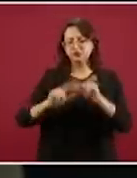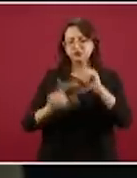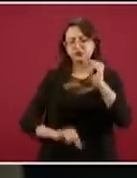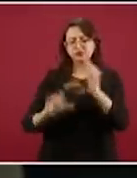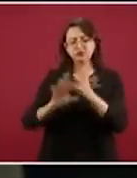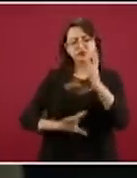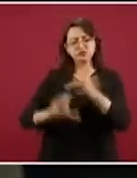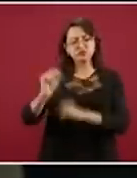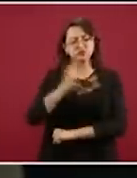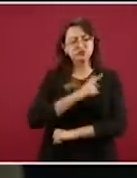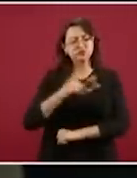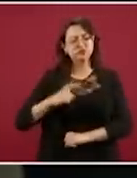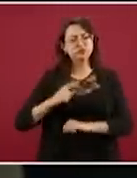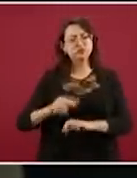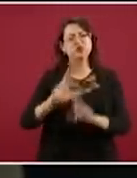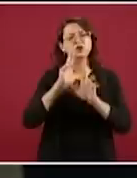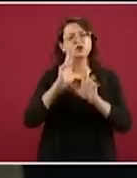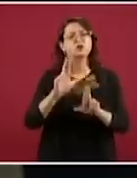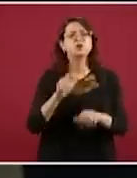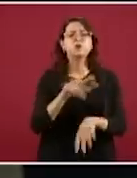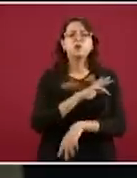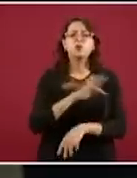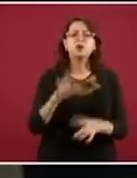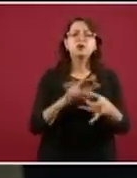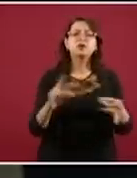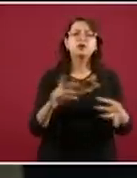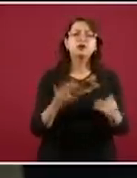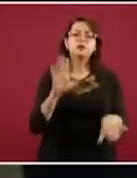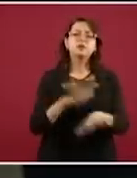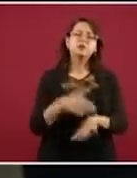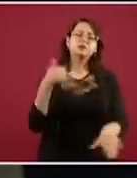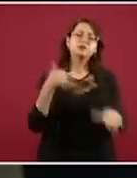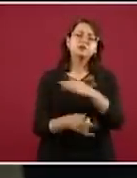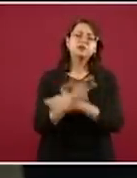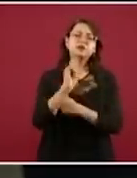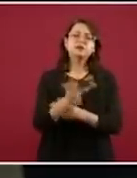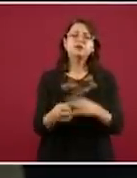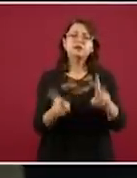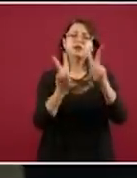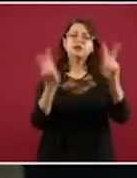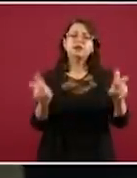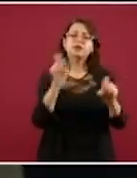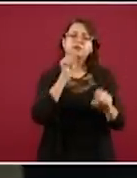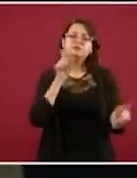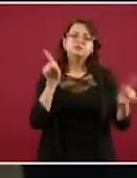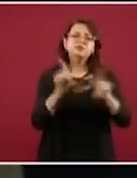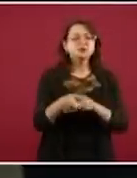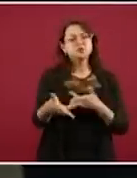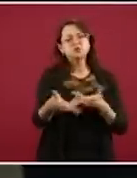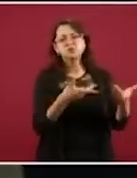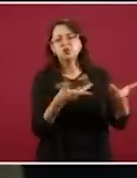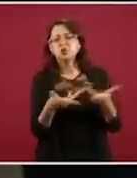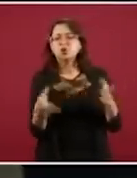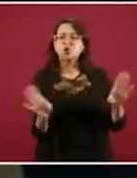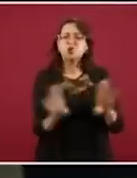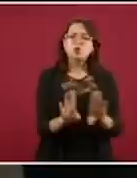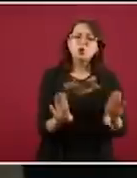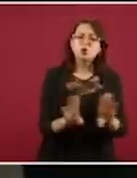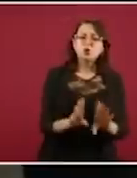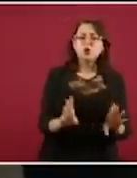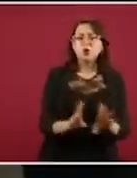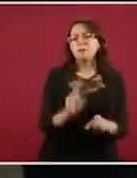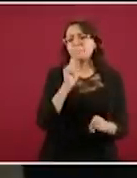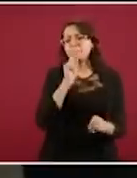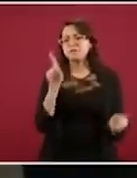nos puede decir qué temas se abordaron, en qué tono se fue la reunión y qué usted